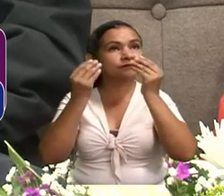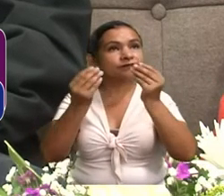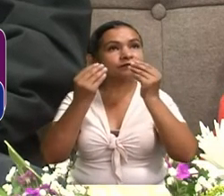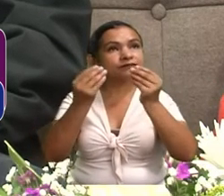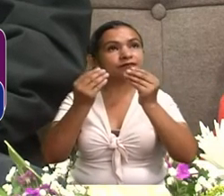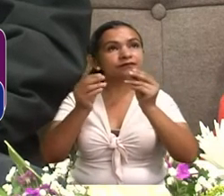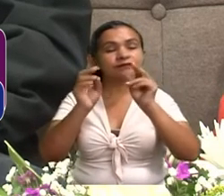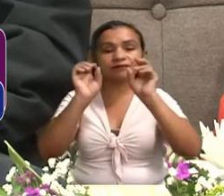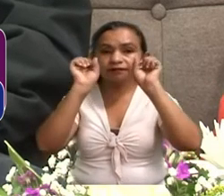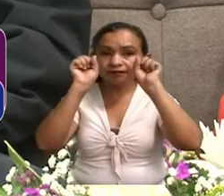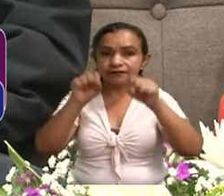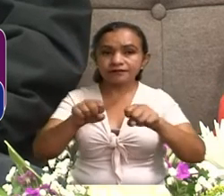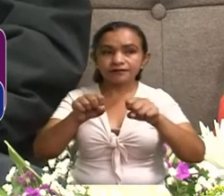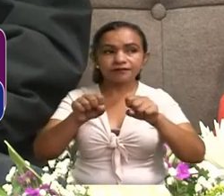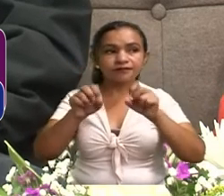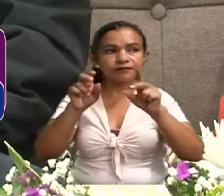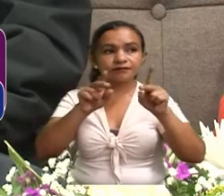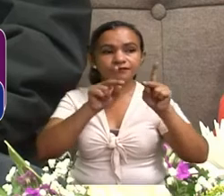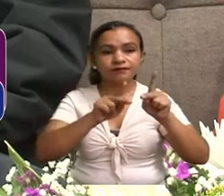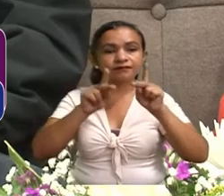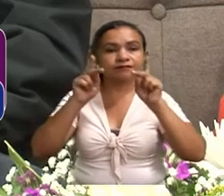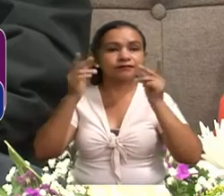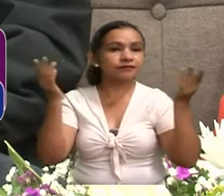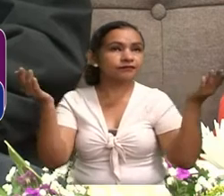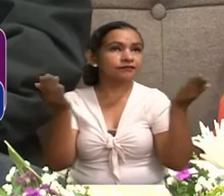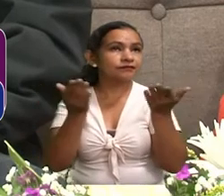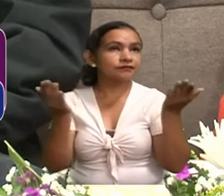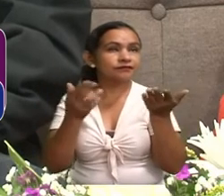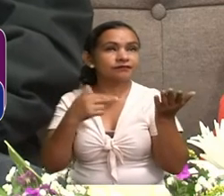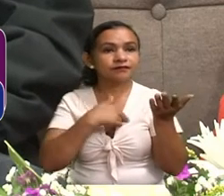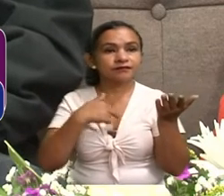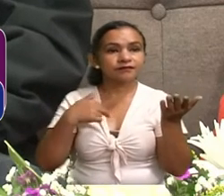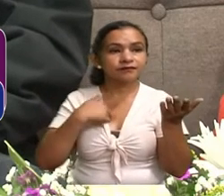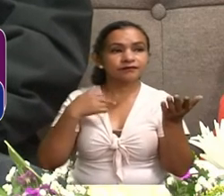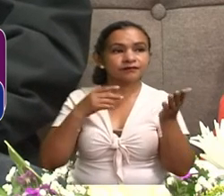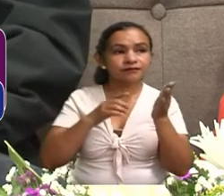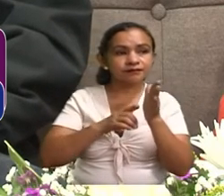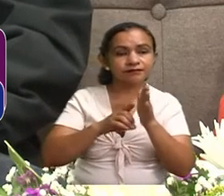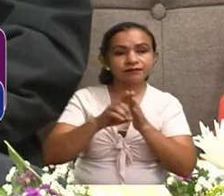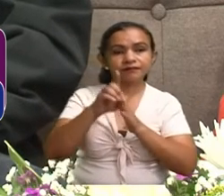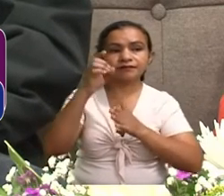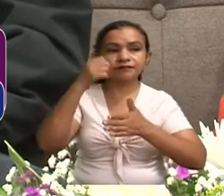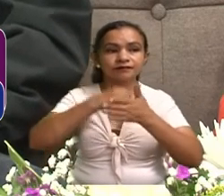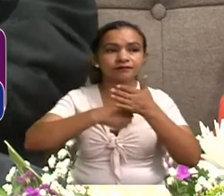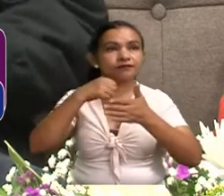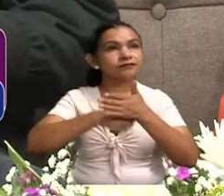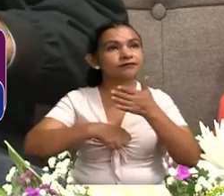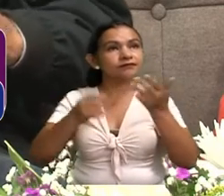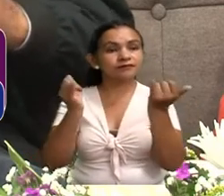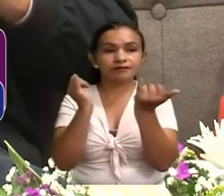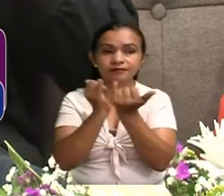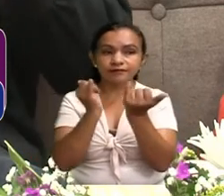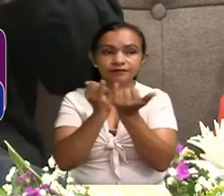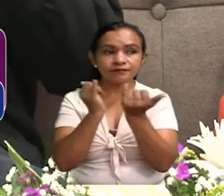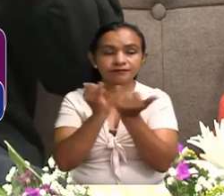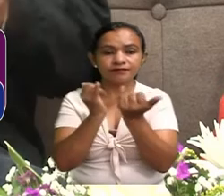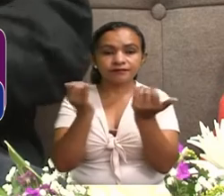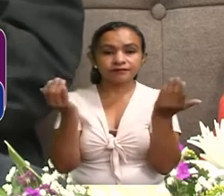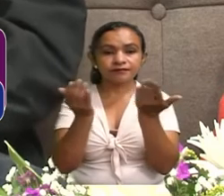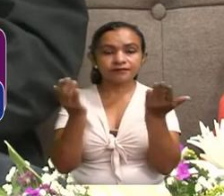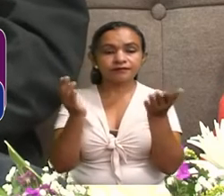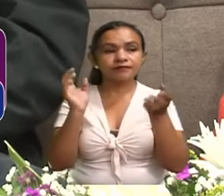para poder para que la gente sepa cómo estamos, los avances, los desafíos, pero también